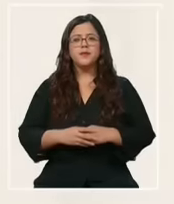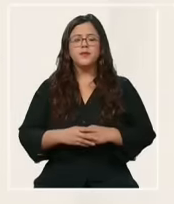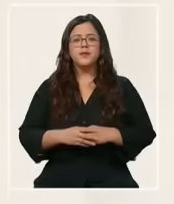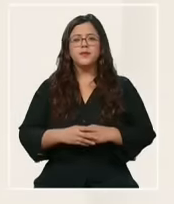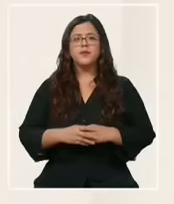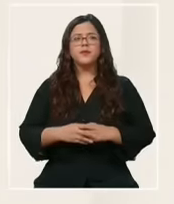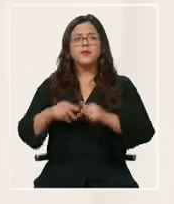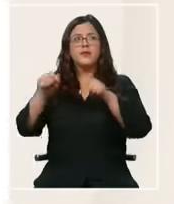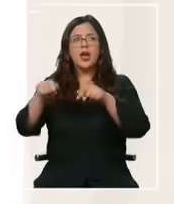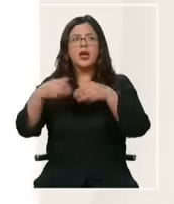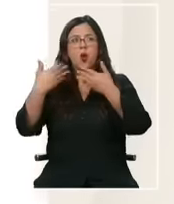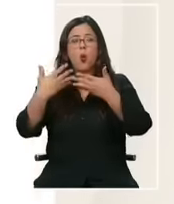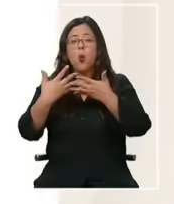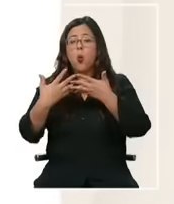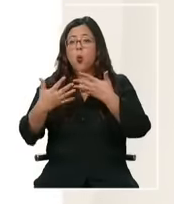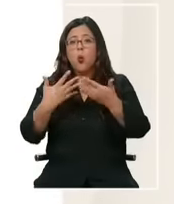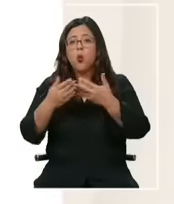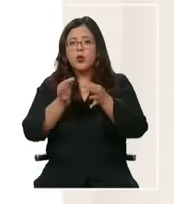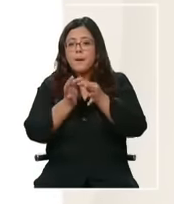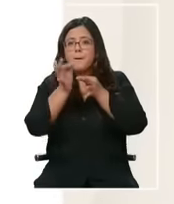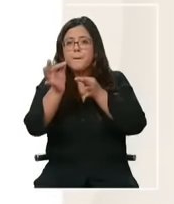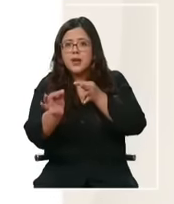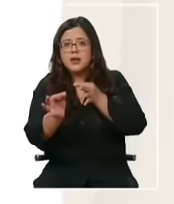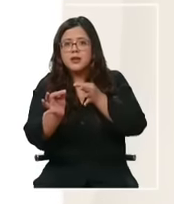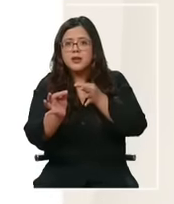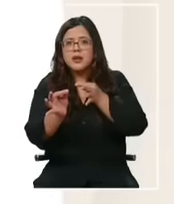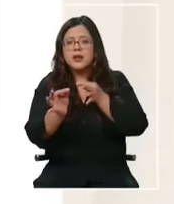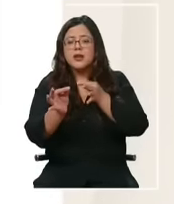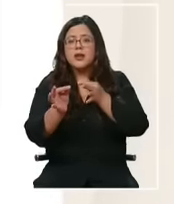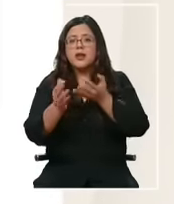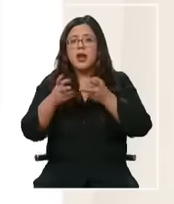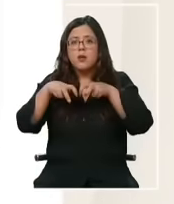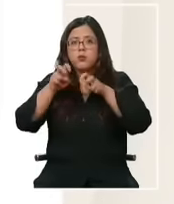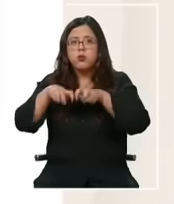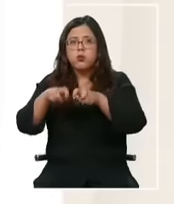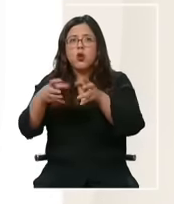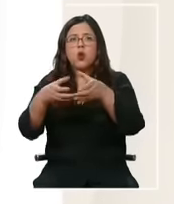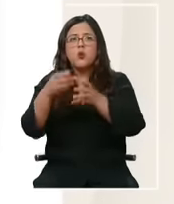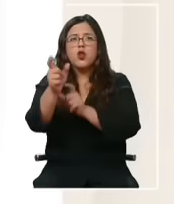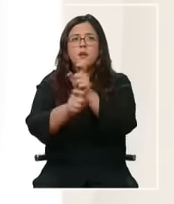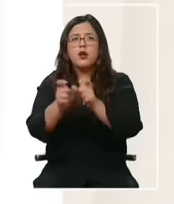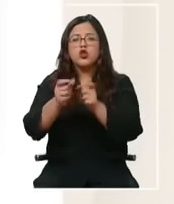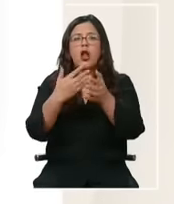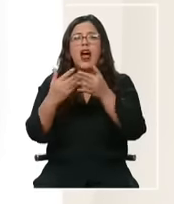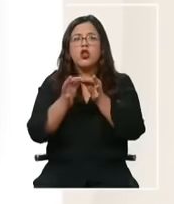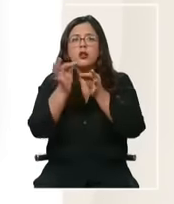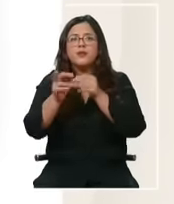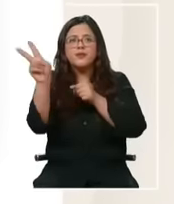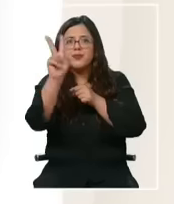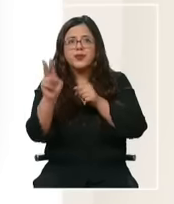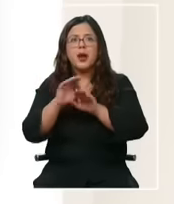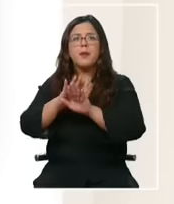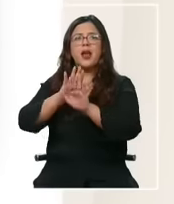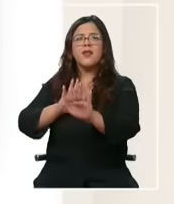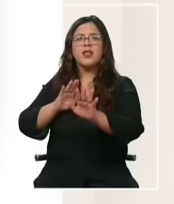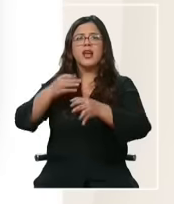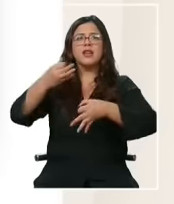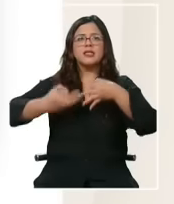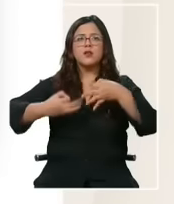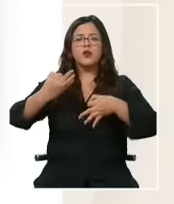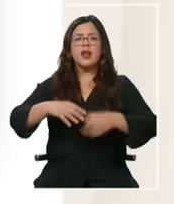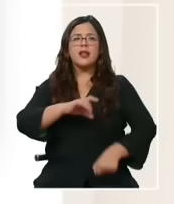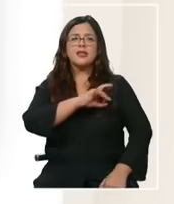Se está dirigiendo a su país de origen, Venezuela, por vía terrestre con un grupo de personas para evadir la acción de los tribunales